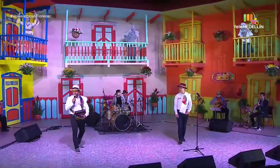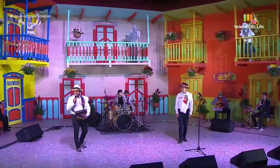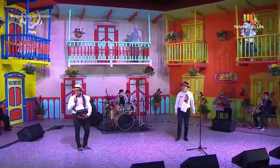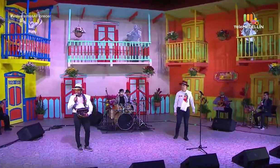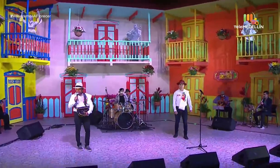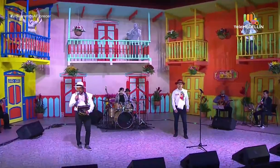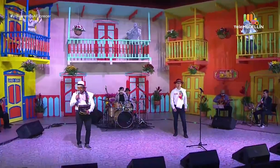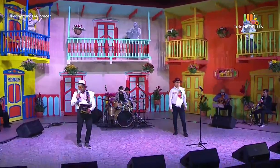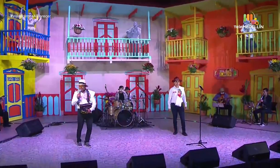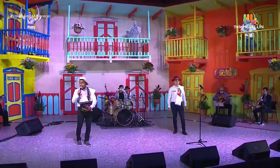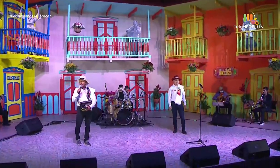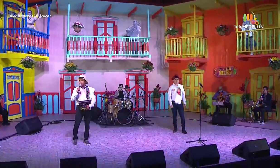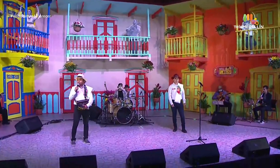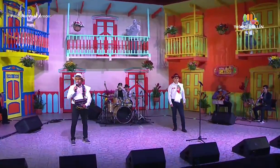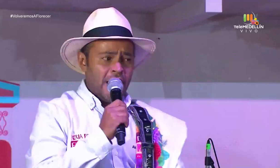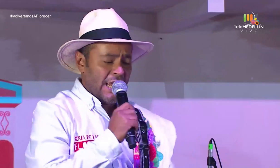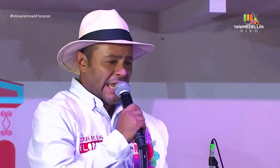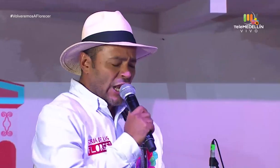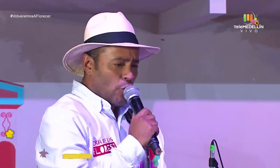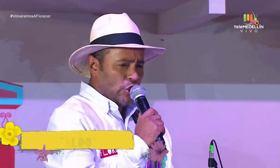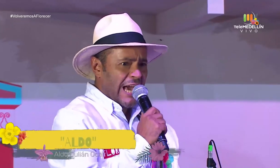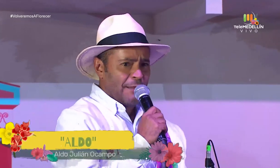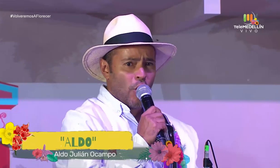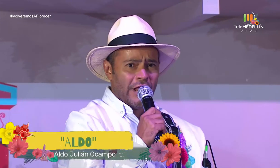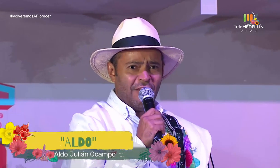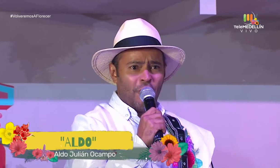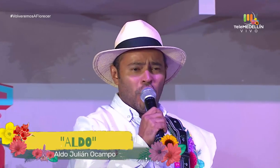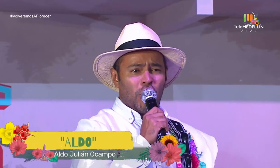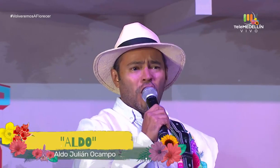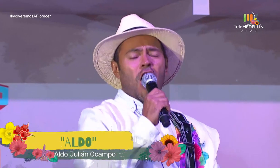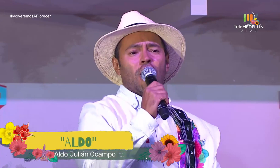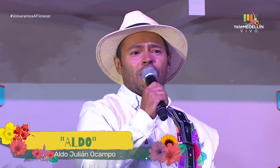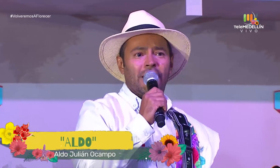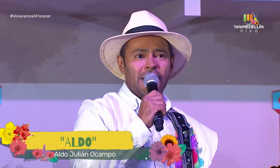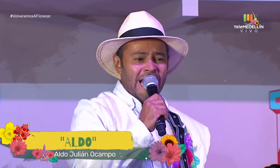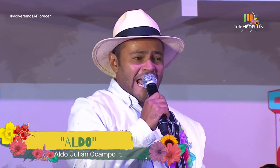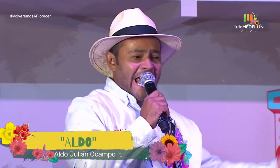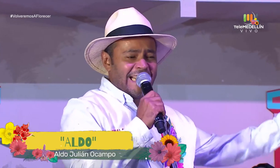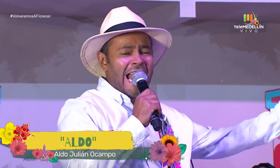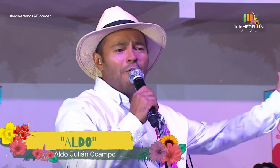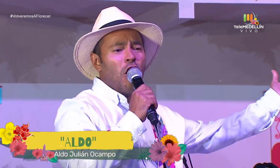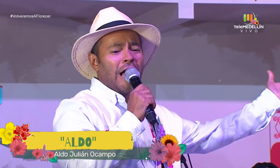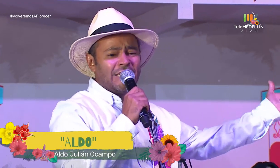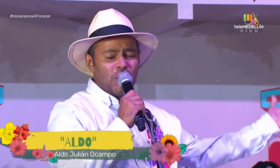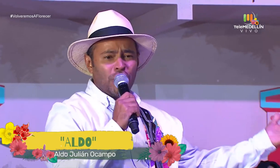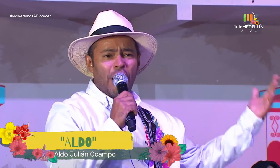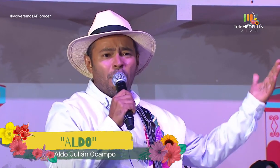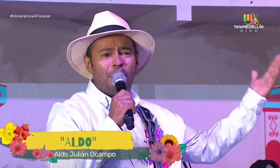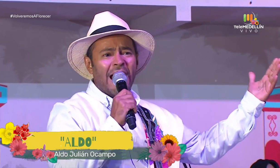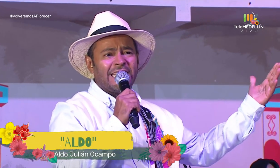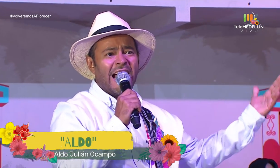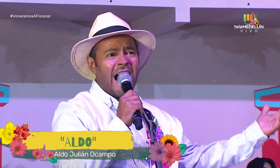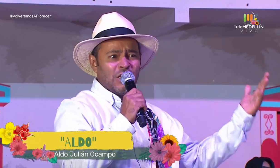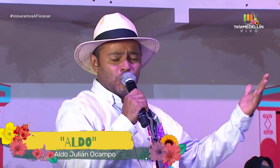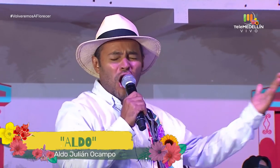ponerse un oeste carriel y luchar por el folklore es la vocación